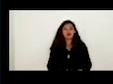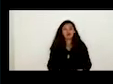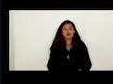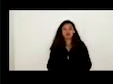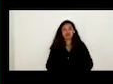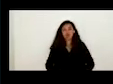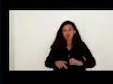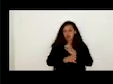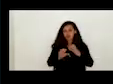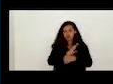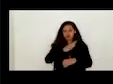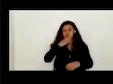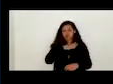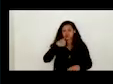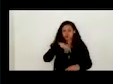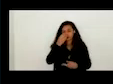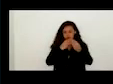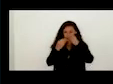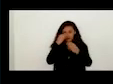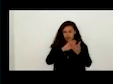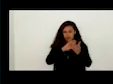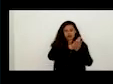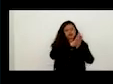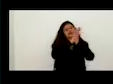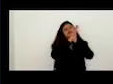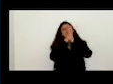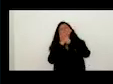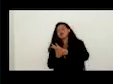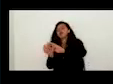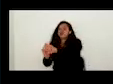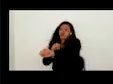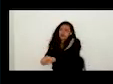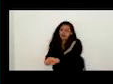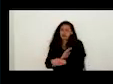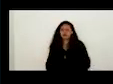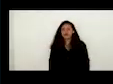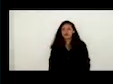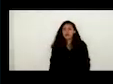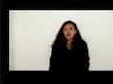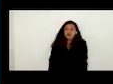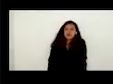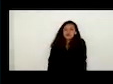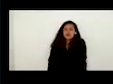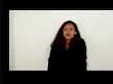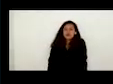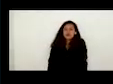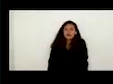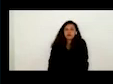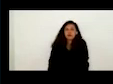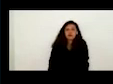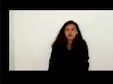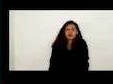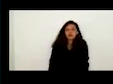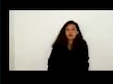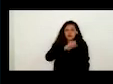consumimos puedan convertirse en energía. Para mantener también la salud sanguínea y de